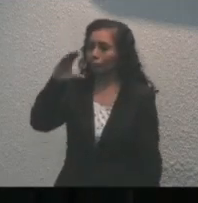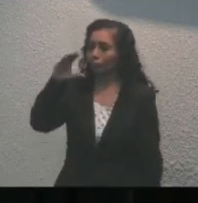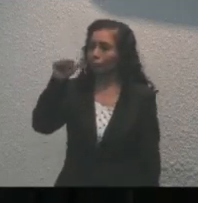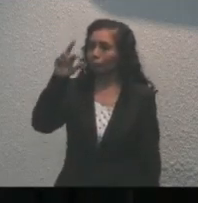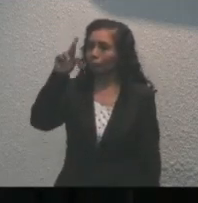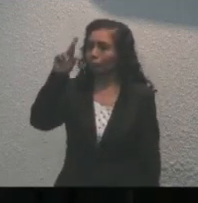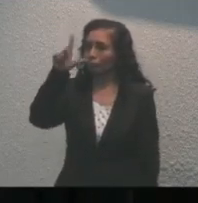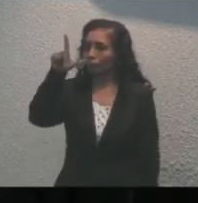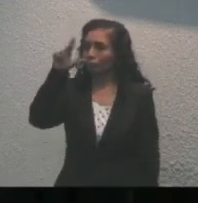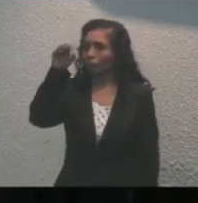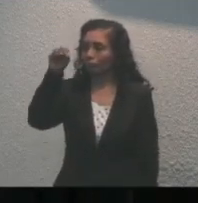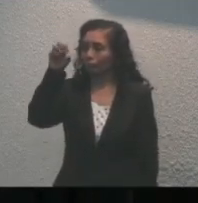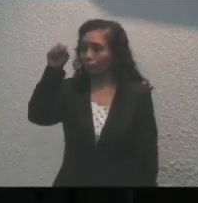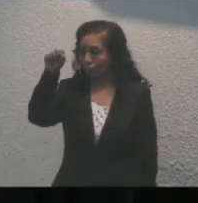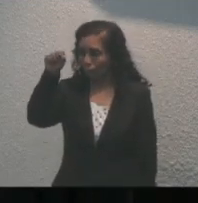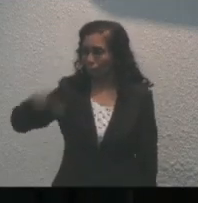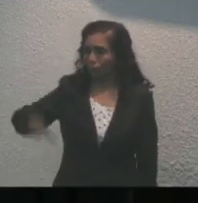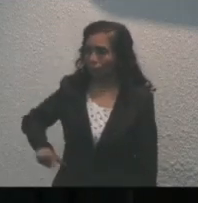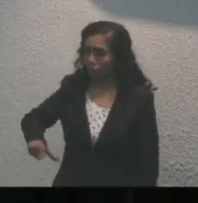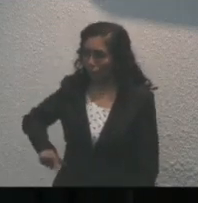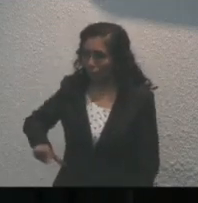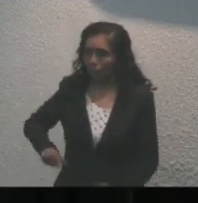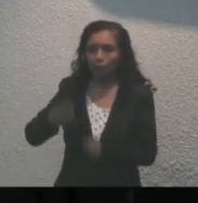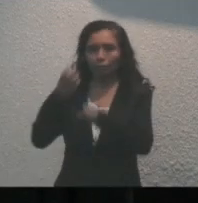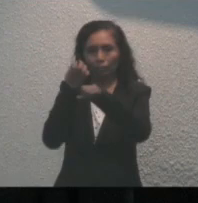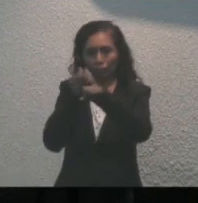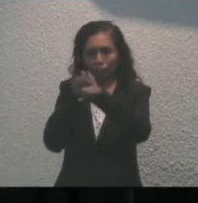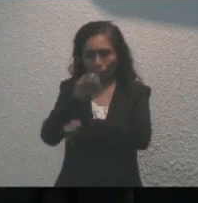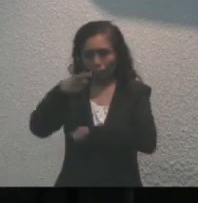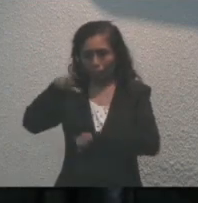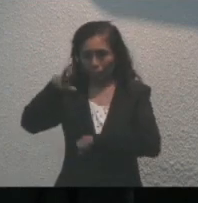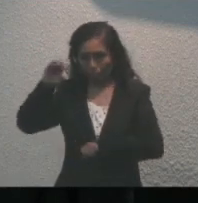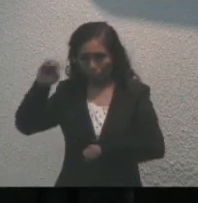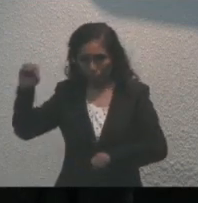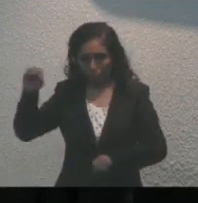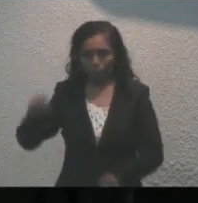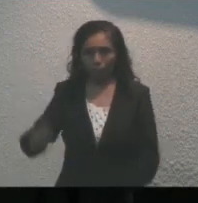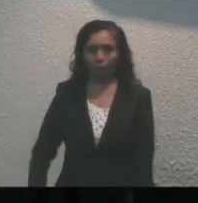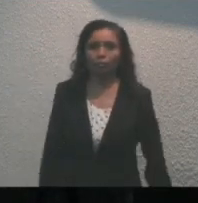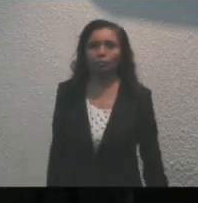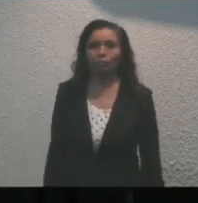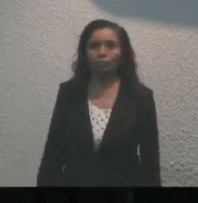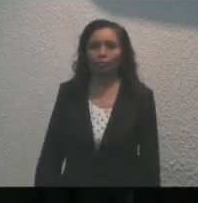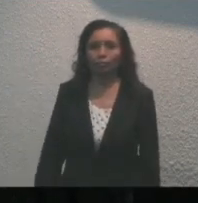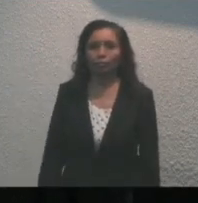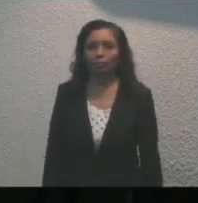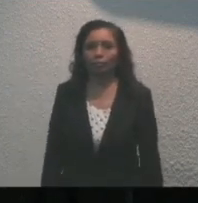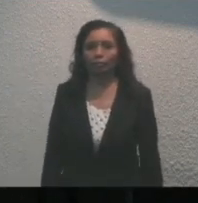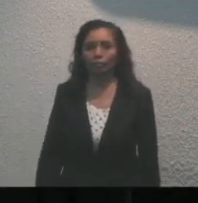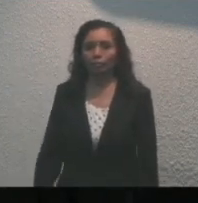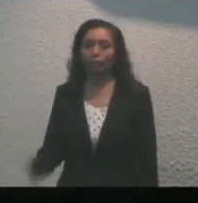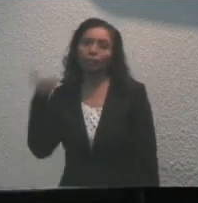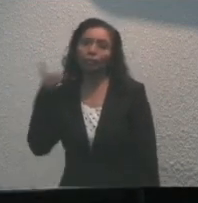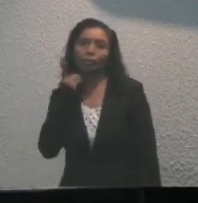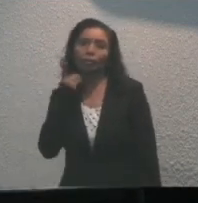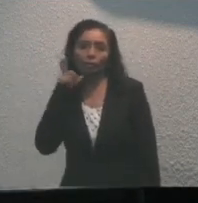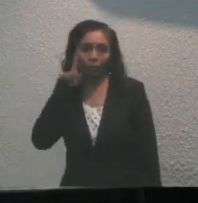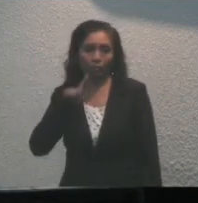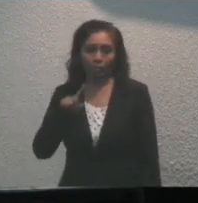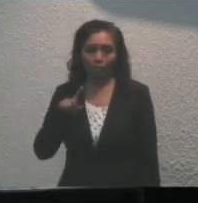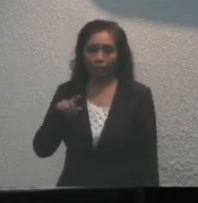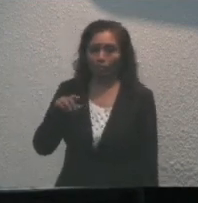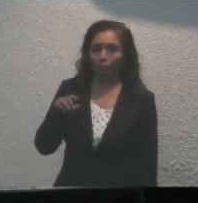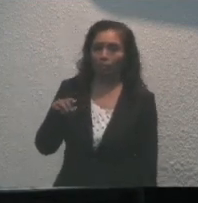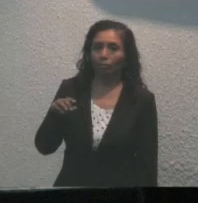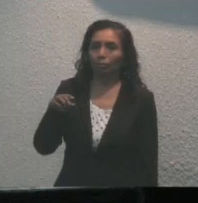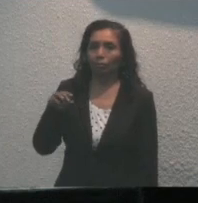Carlos Manuel Joaquín González, gobernador constitucional del estado de Quintana Roo, a la diputada